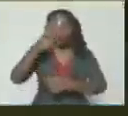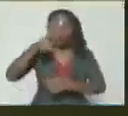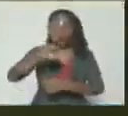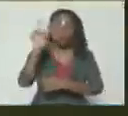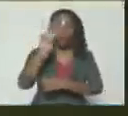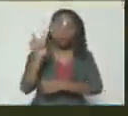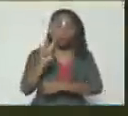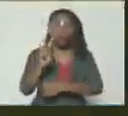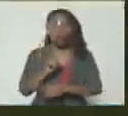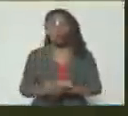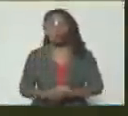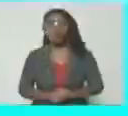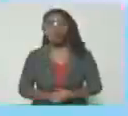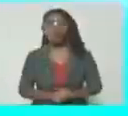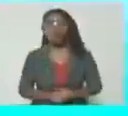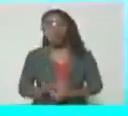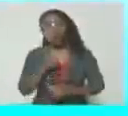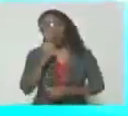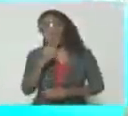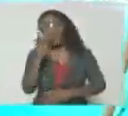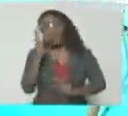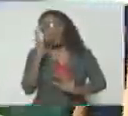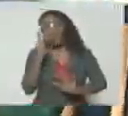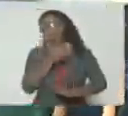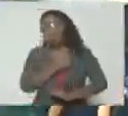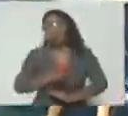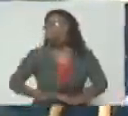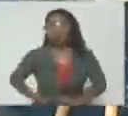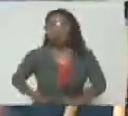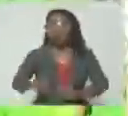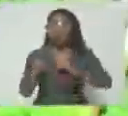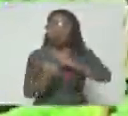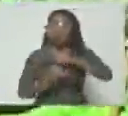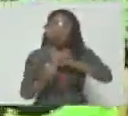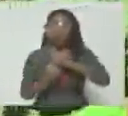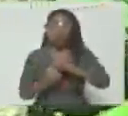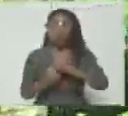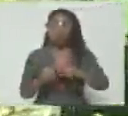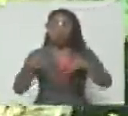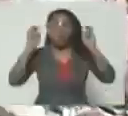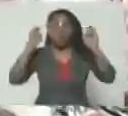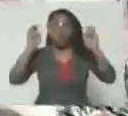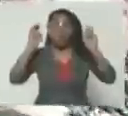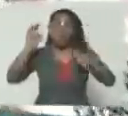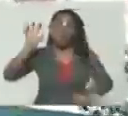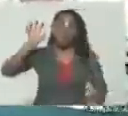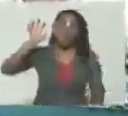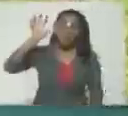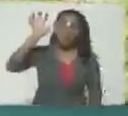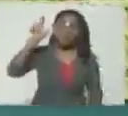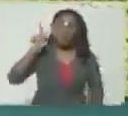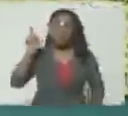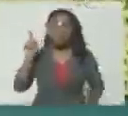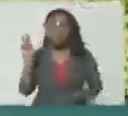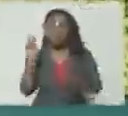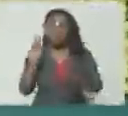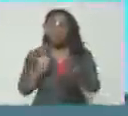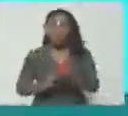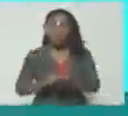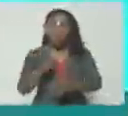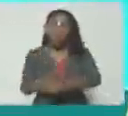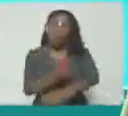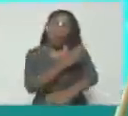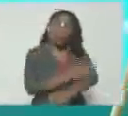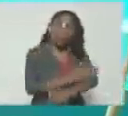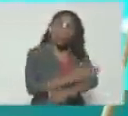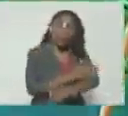venezolano. Bueno, presidente, el Instituto Marca País marca un antes y un